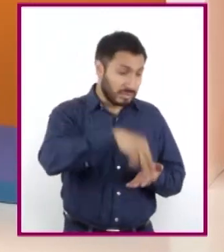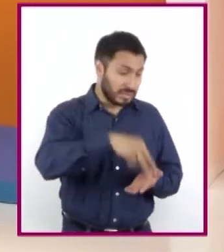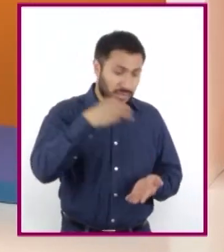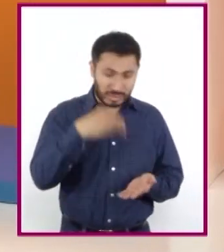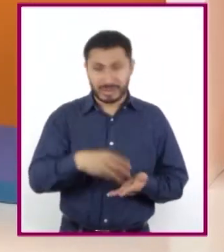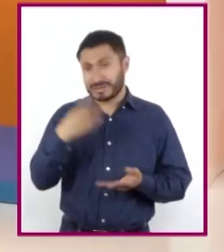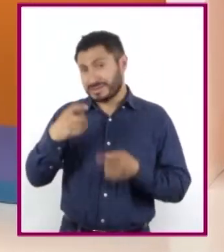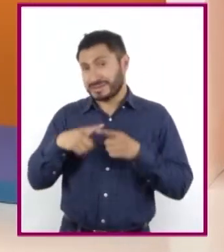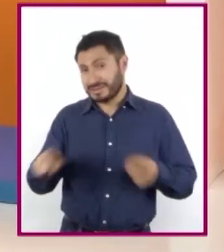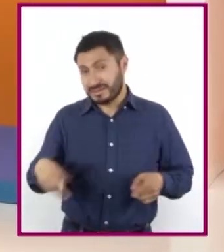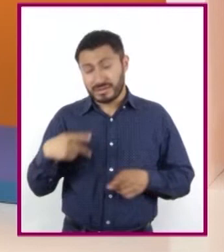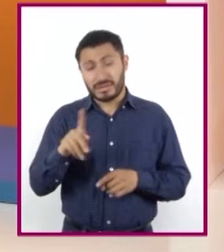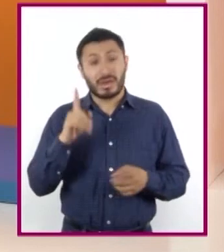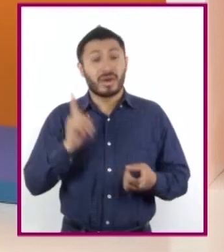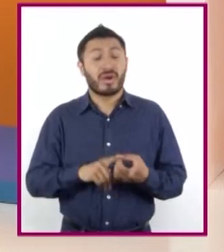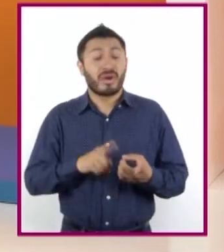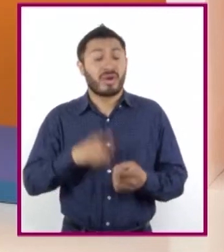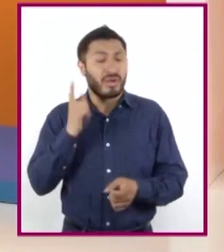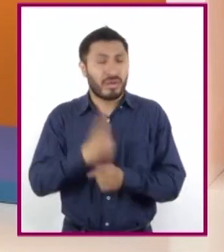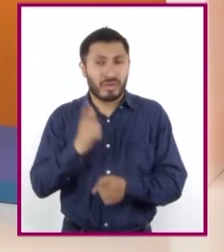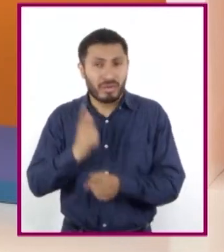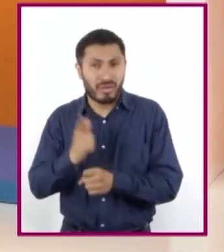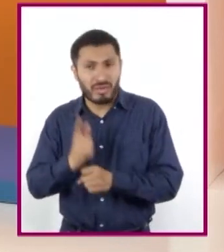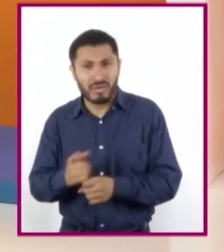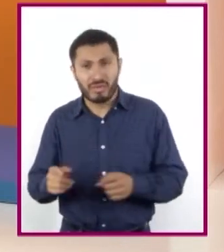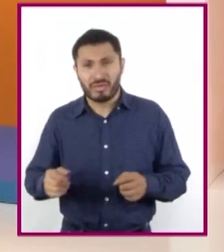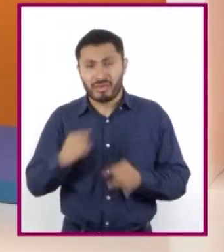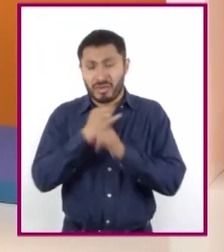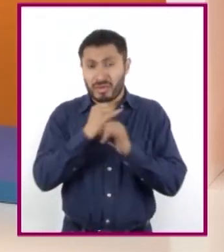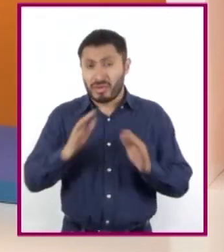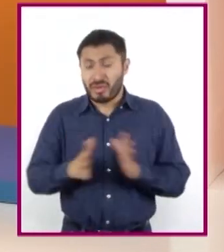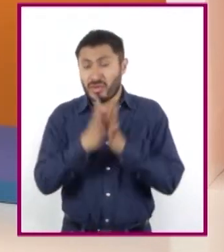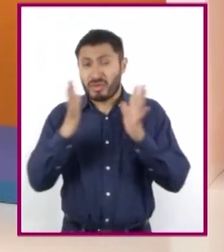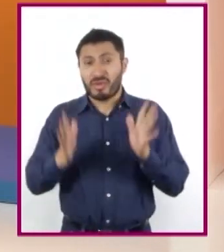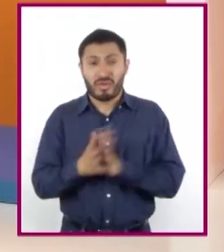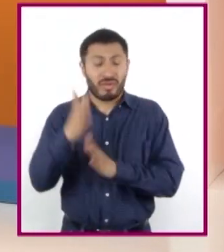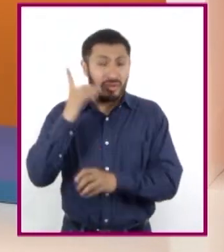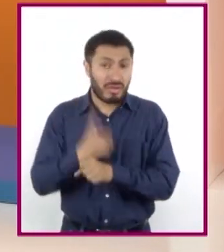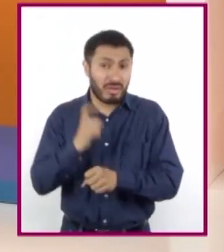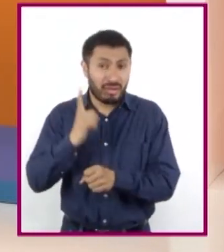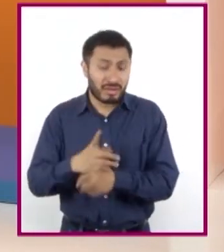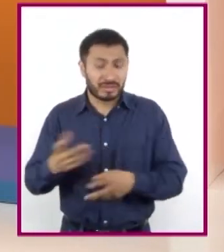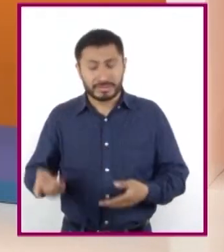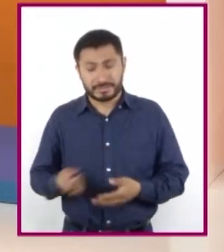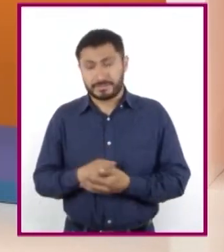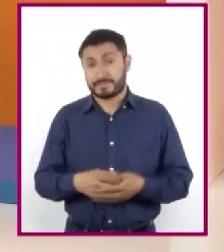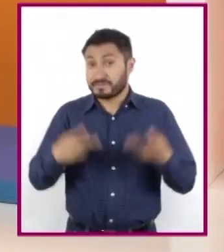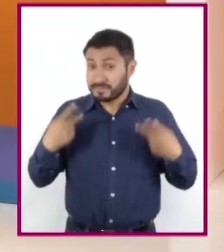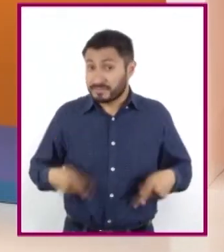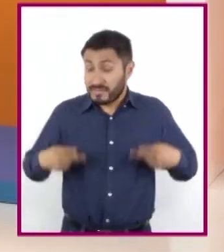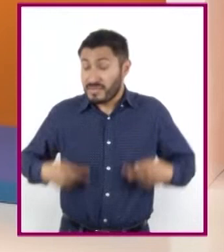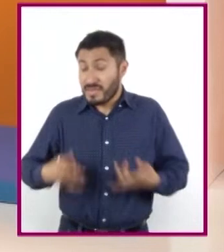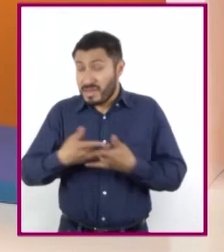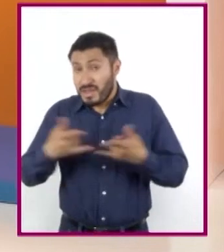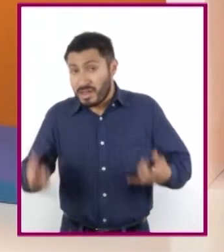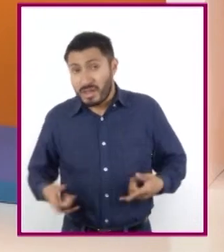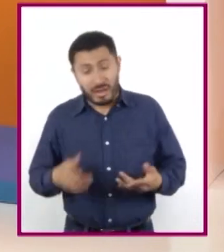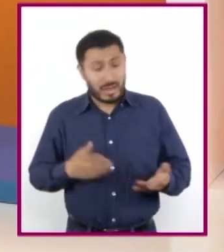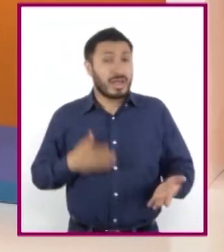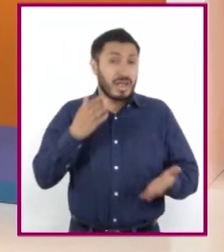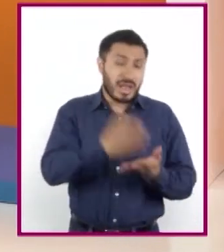fuentes primarias? En este caso, los investigadores no solo deben dirigirse a las